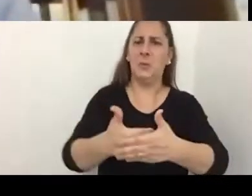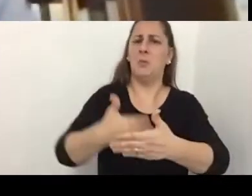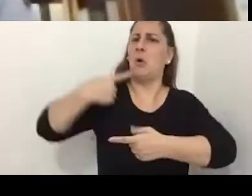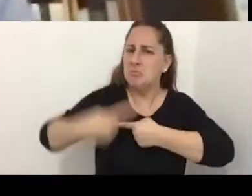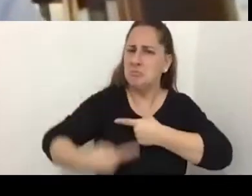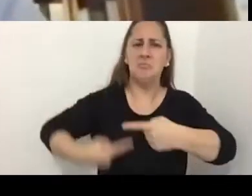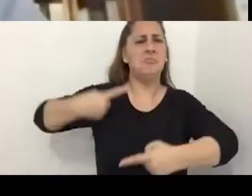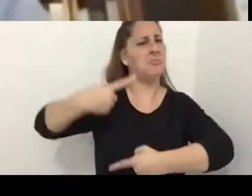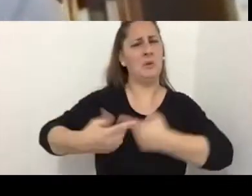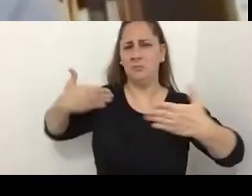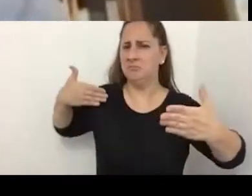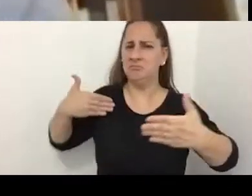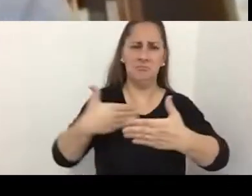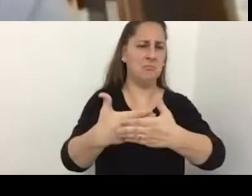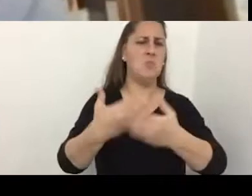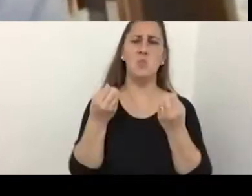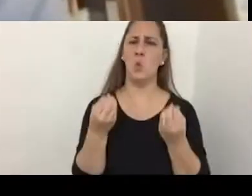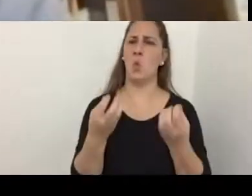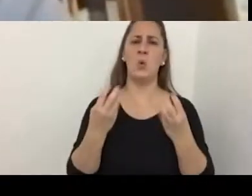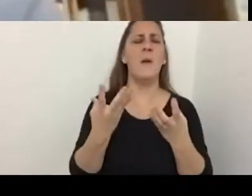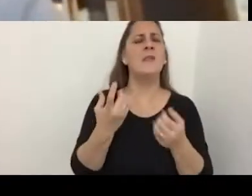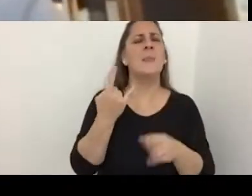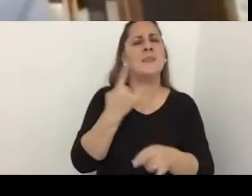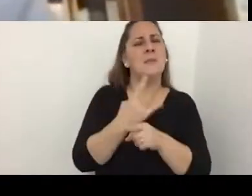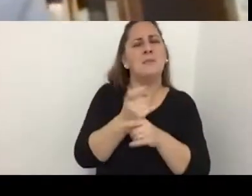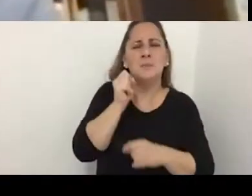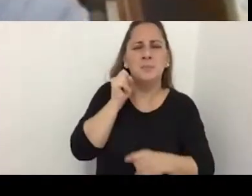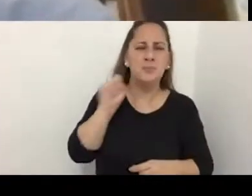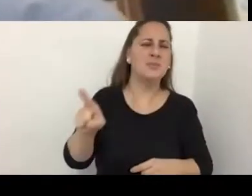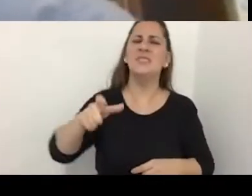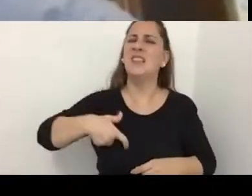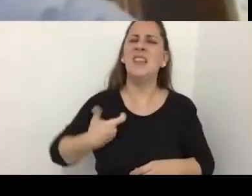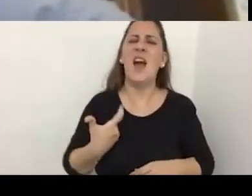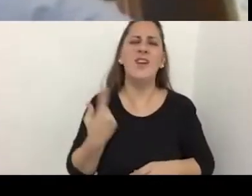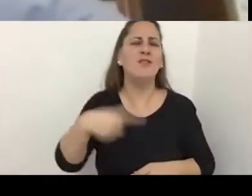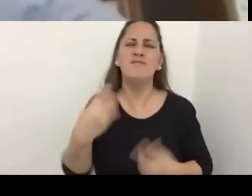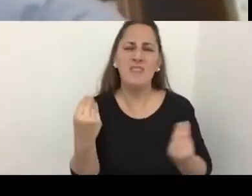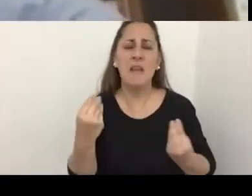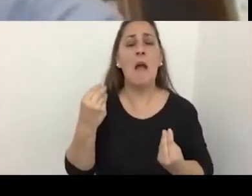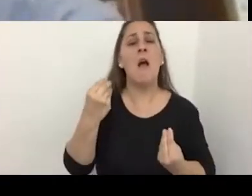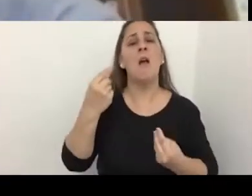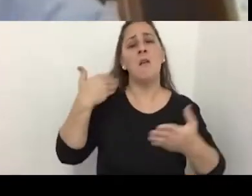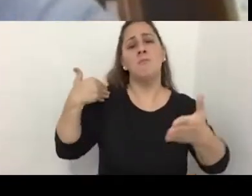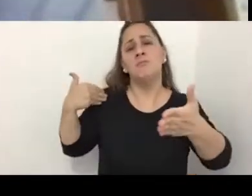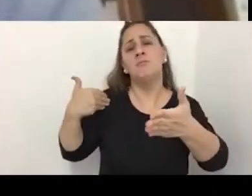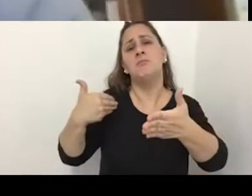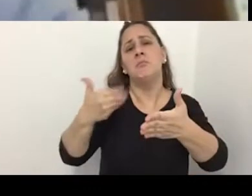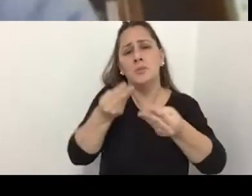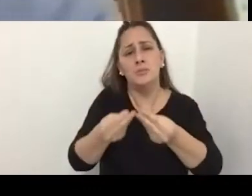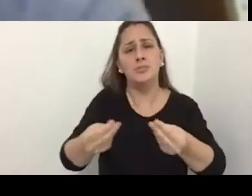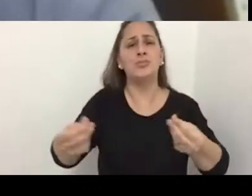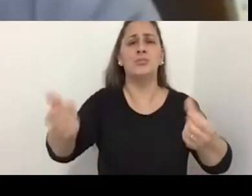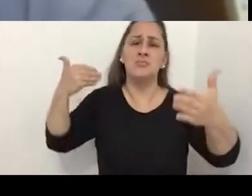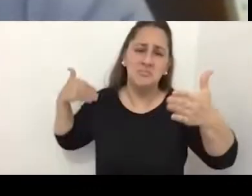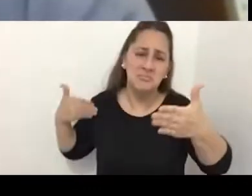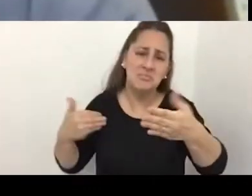tiempo, ¿no? Una de las características de los sindicatos, que a veces se diluye en algunos tiempos actuales,